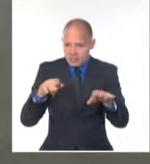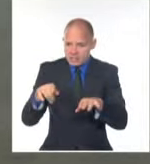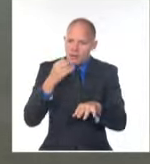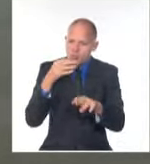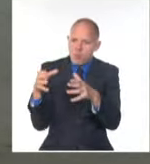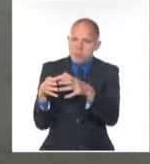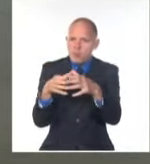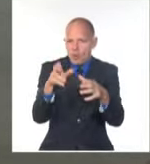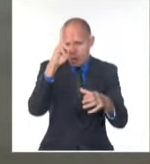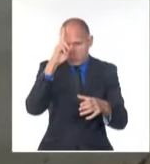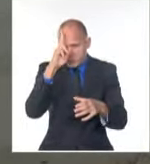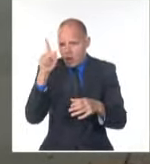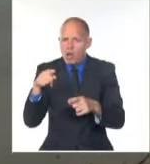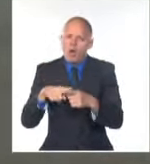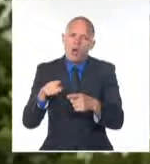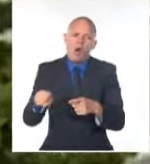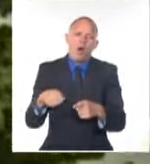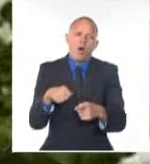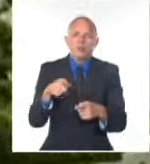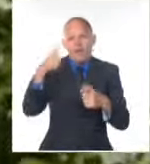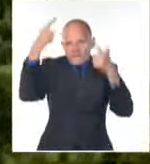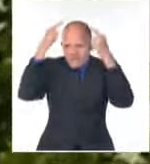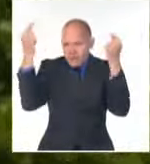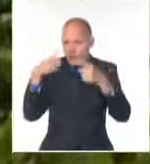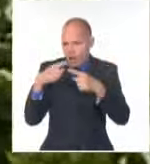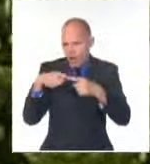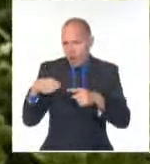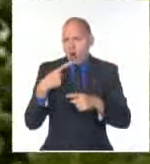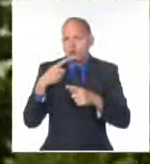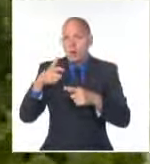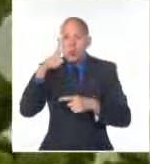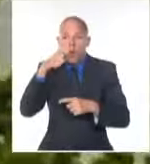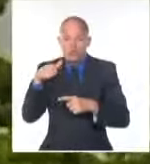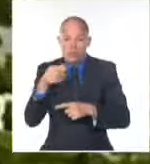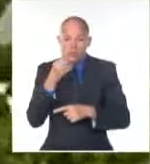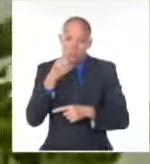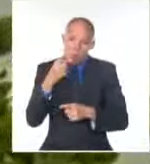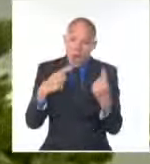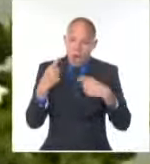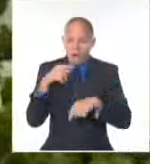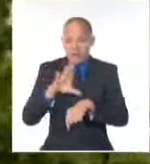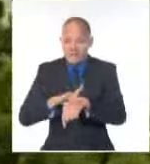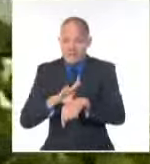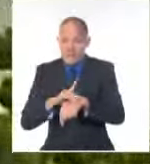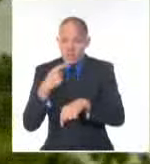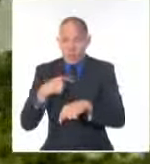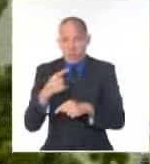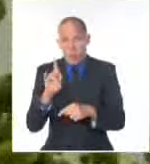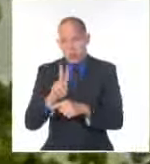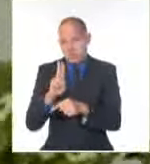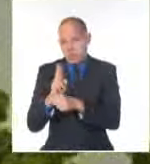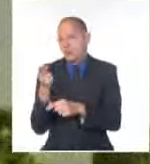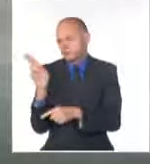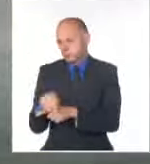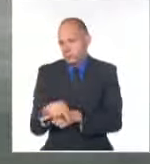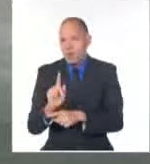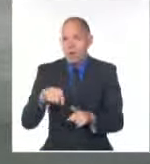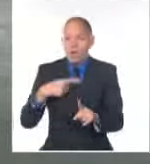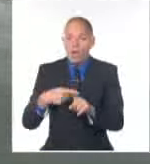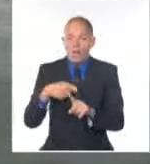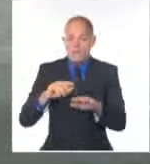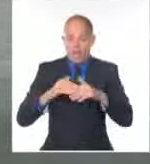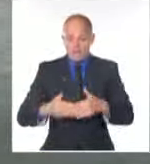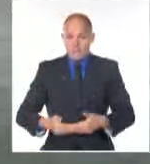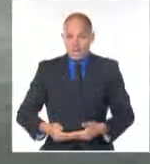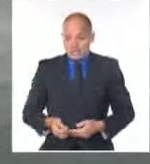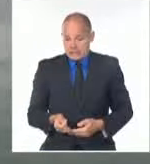para mantener la vitalidad y asistencia de las personas aquejadas con algún tipo de enfermedad en tanto embarazadas en término y